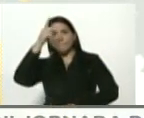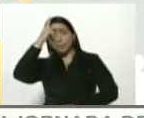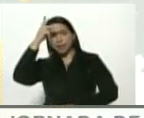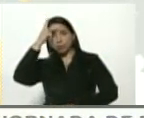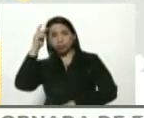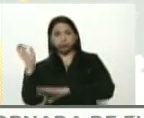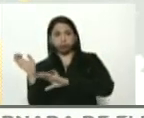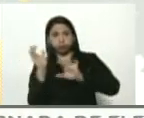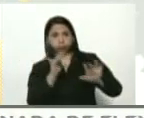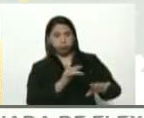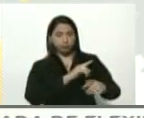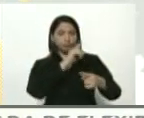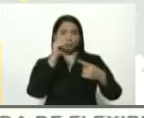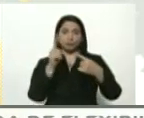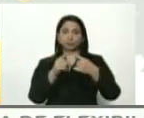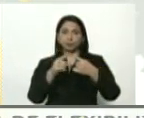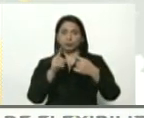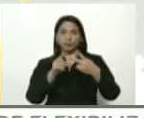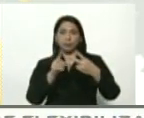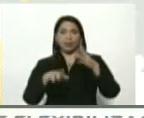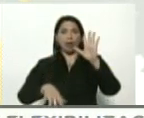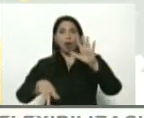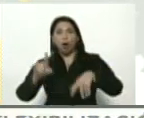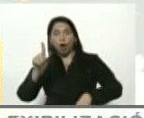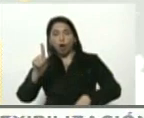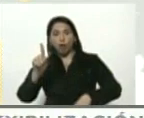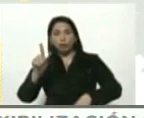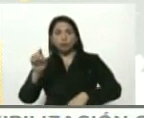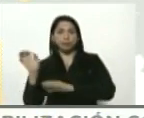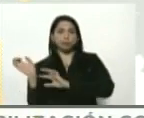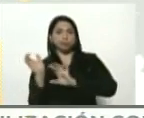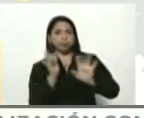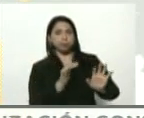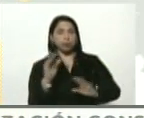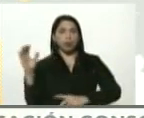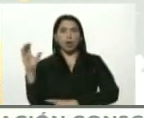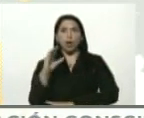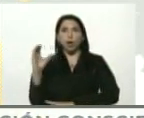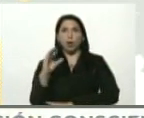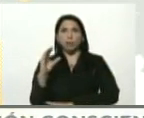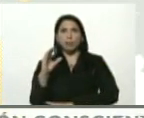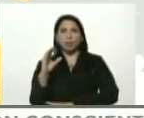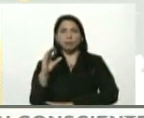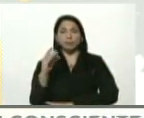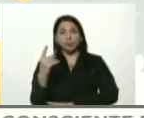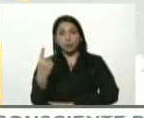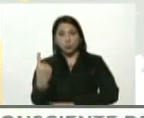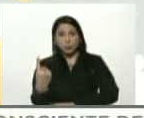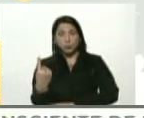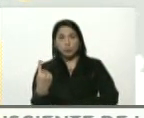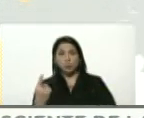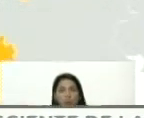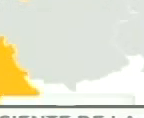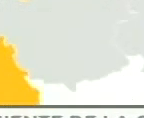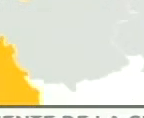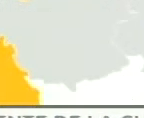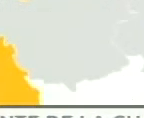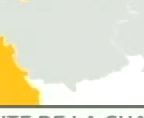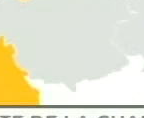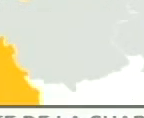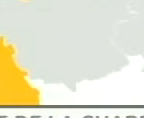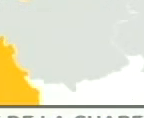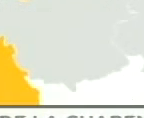a dar más detalles, 11 procedentes de Colombia, un caso procedente de Ecuador